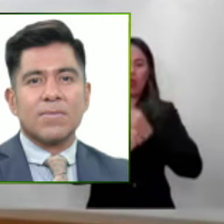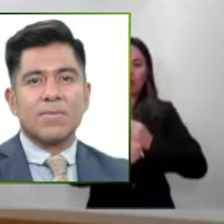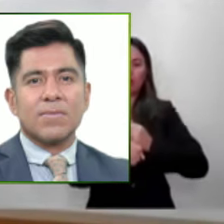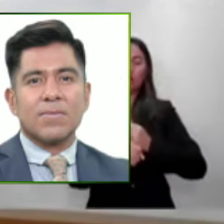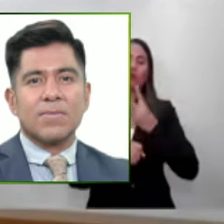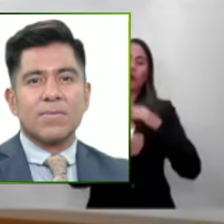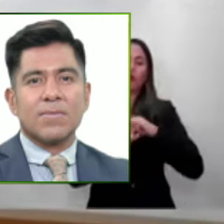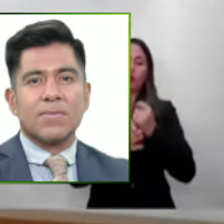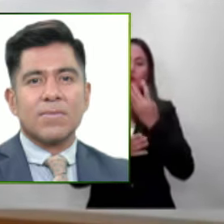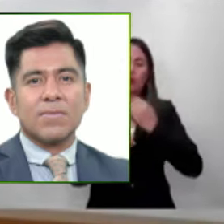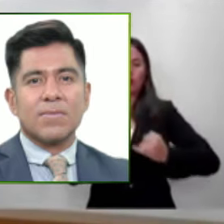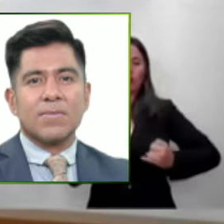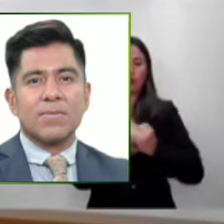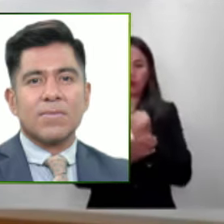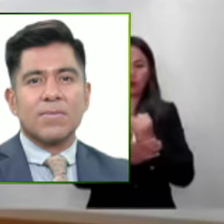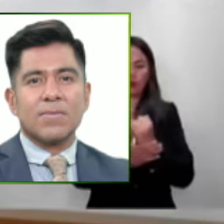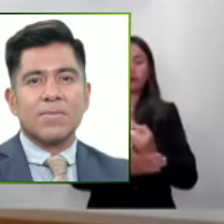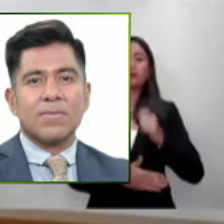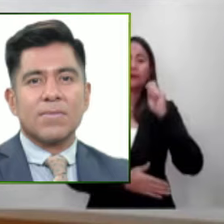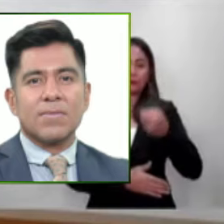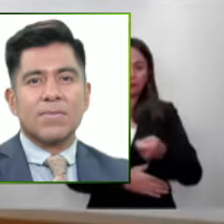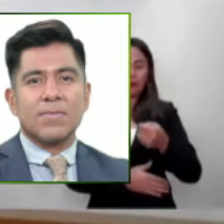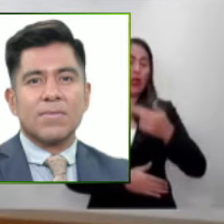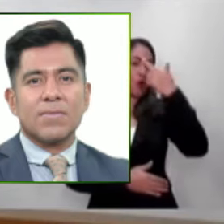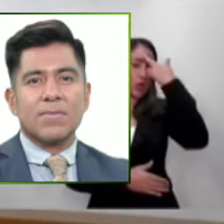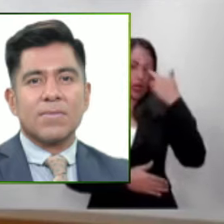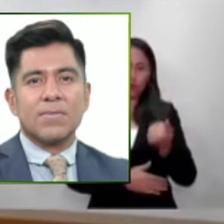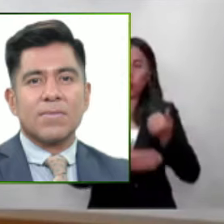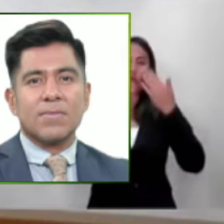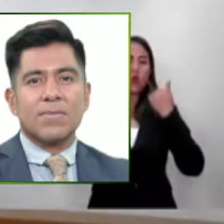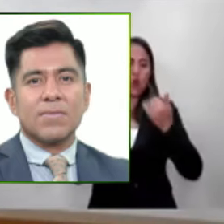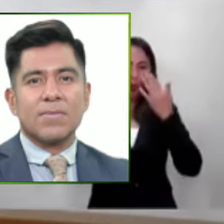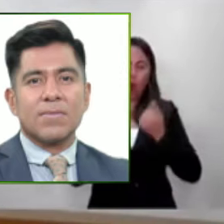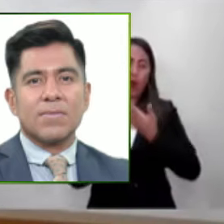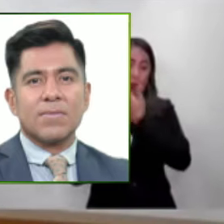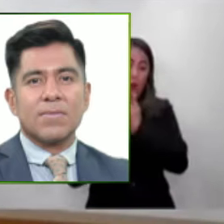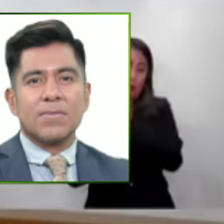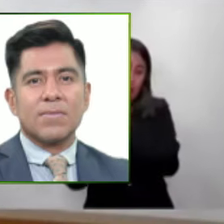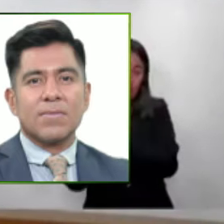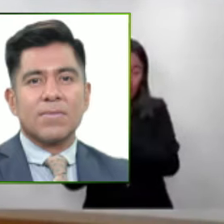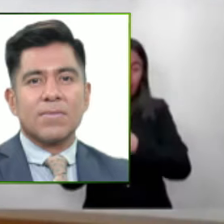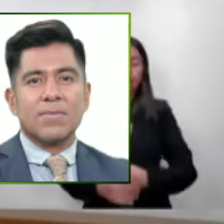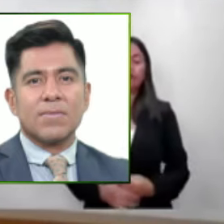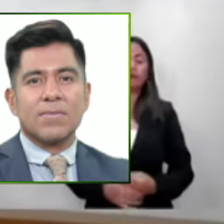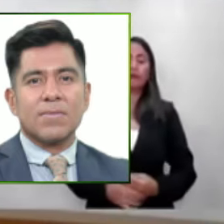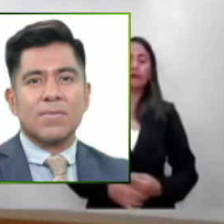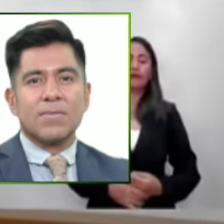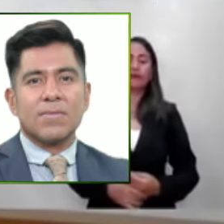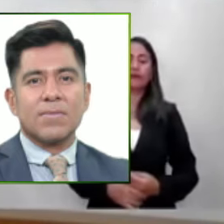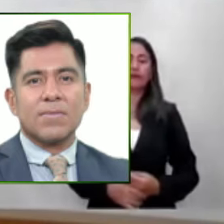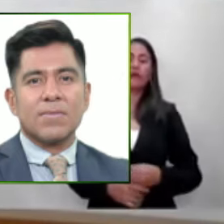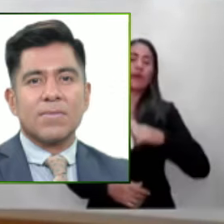su nuevo cargo en la alcaldía Cuauhtémoc, Pablo. Pues ya está la resolución